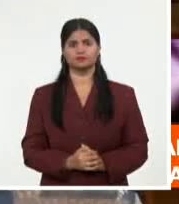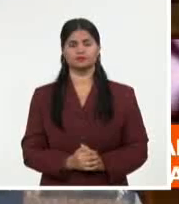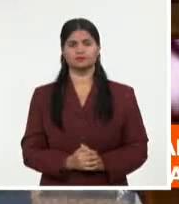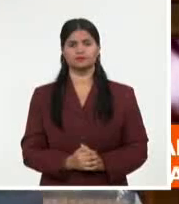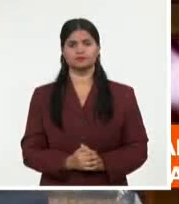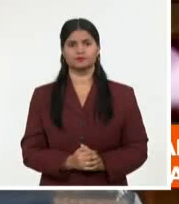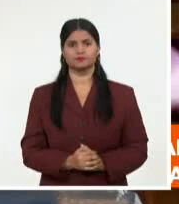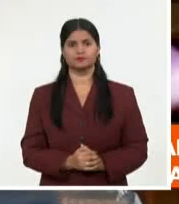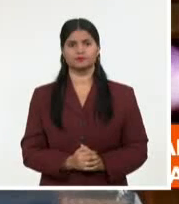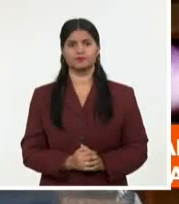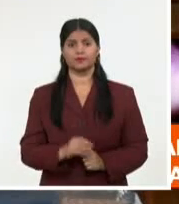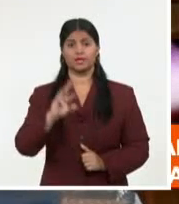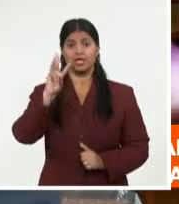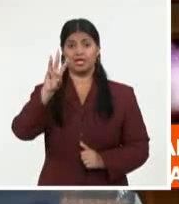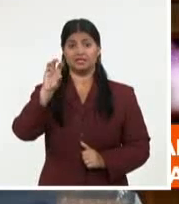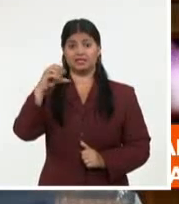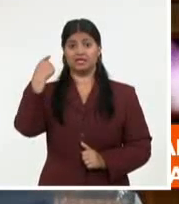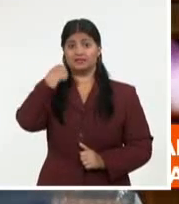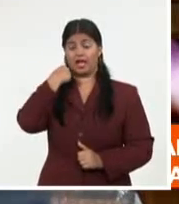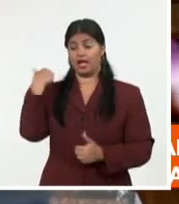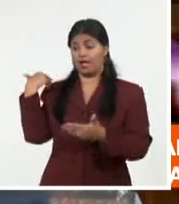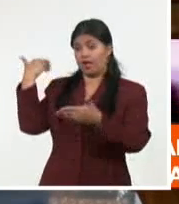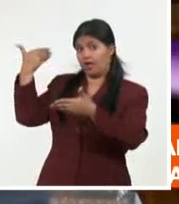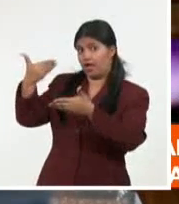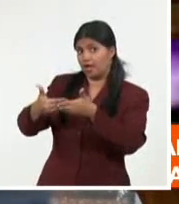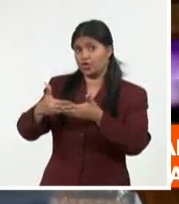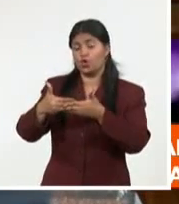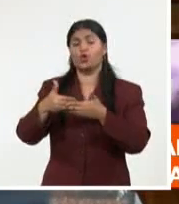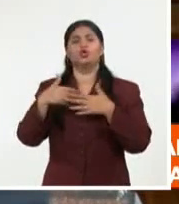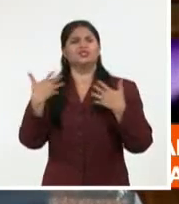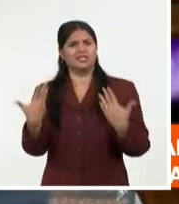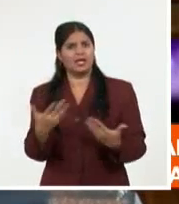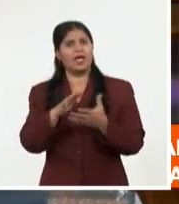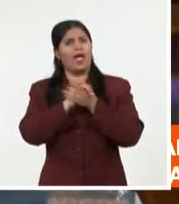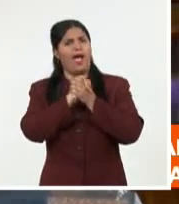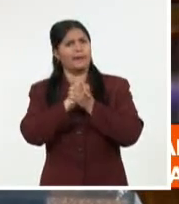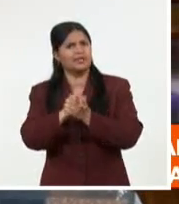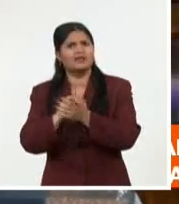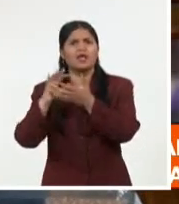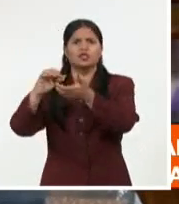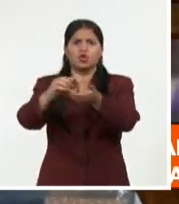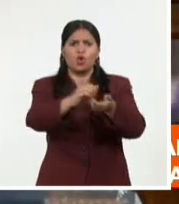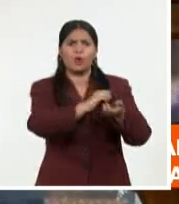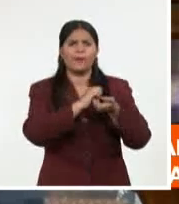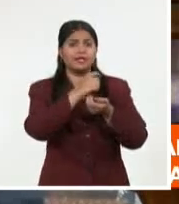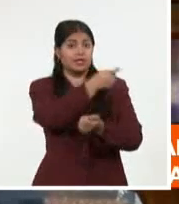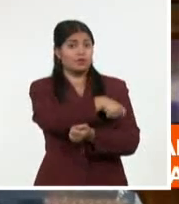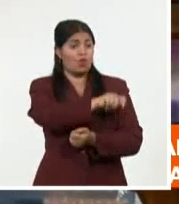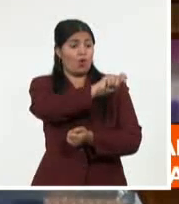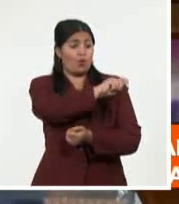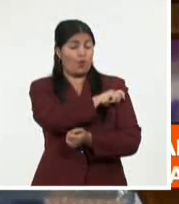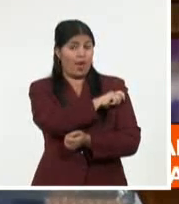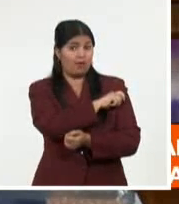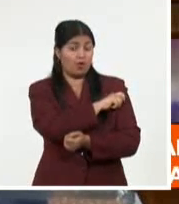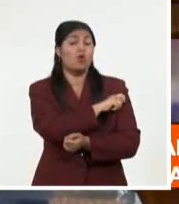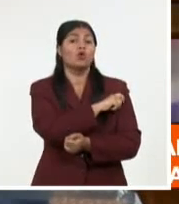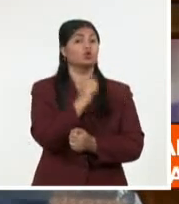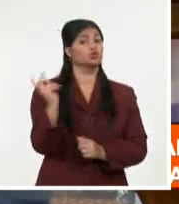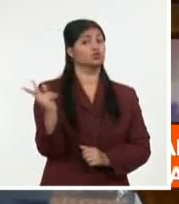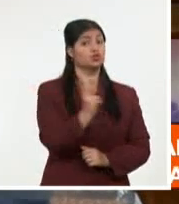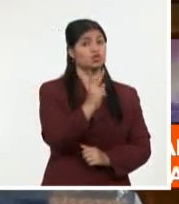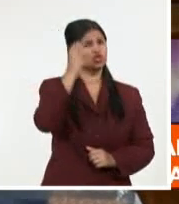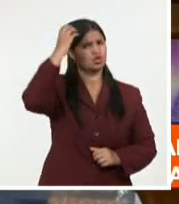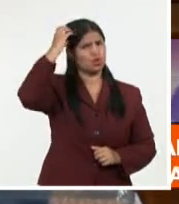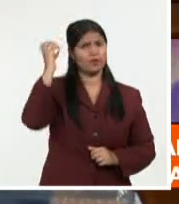Durante estas 3 décadas, nuestros pueblos y gobiernos han forjado lazos hasta fortalecer y consolidar una profunda